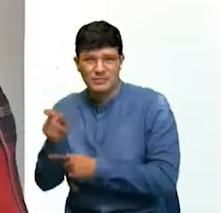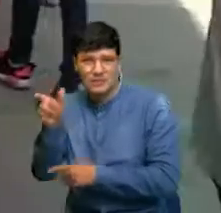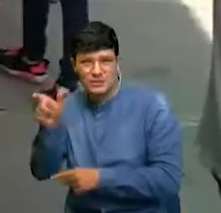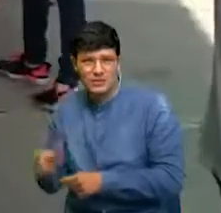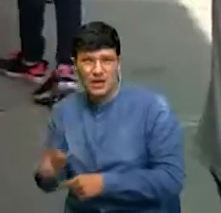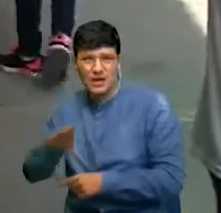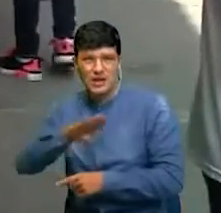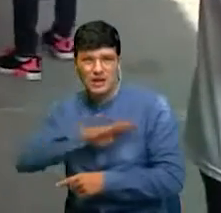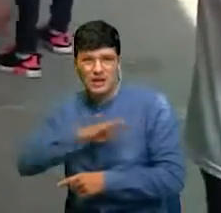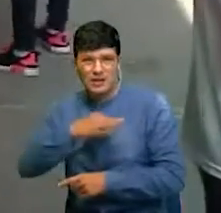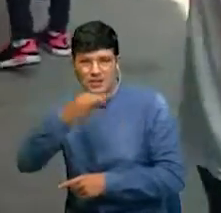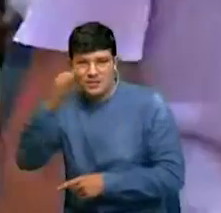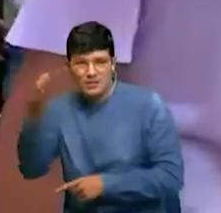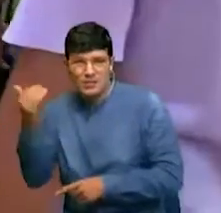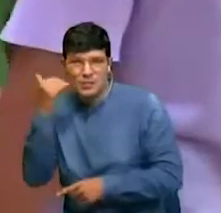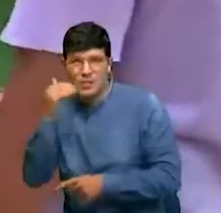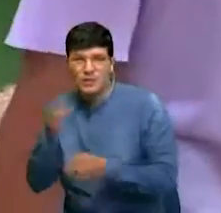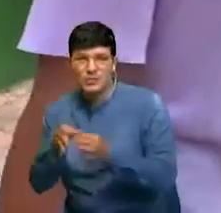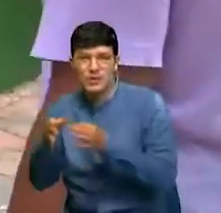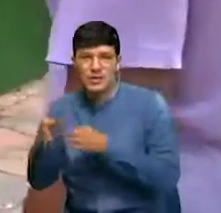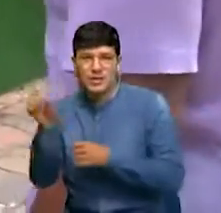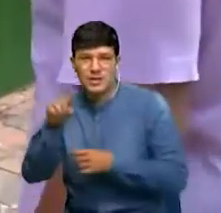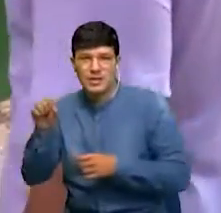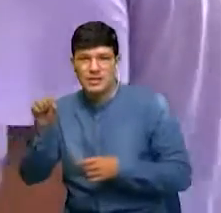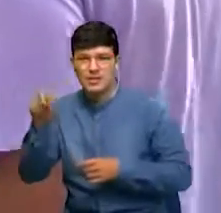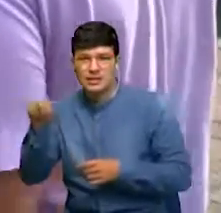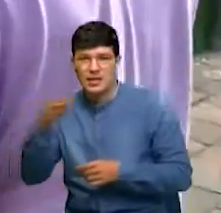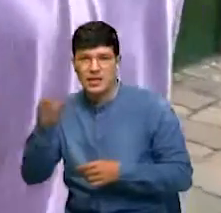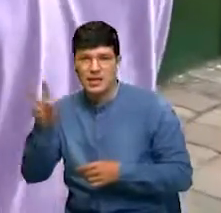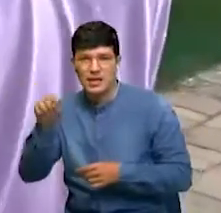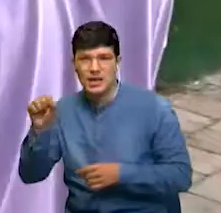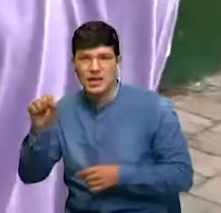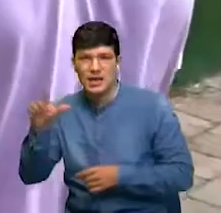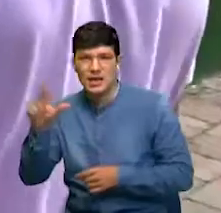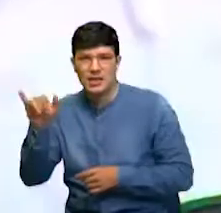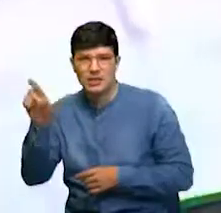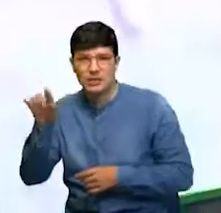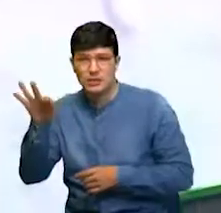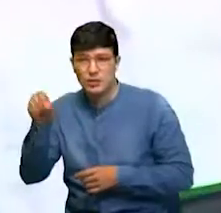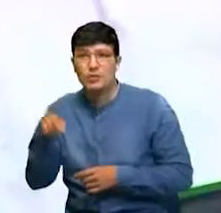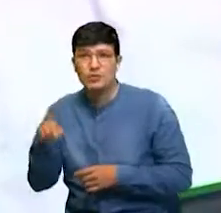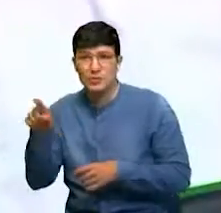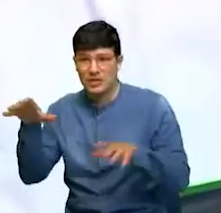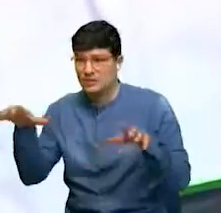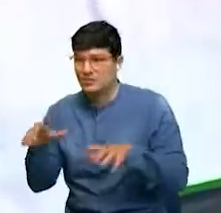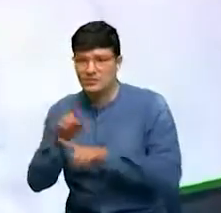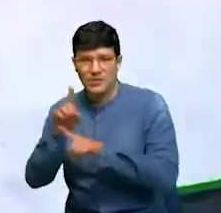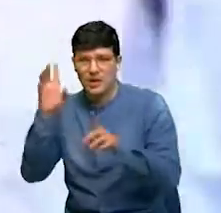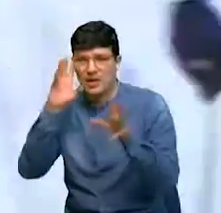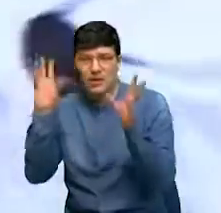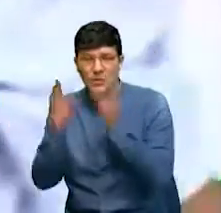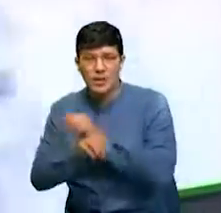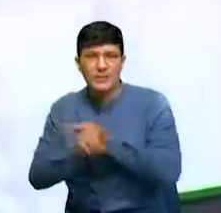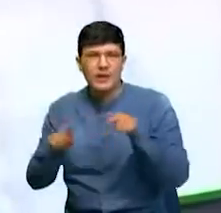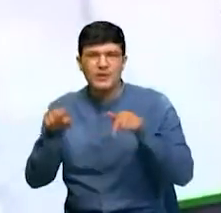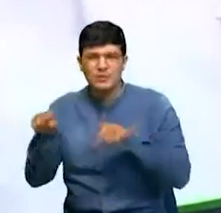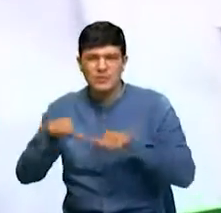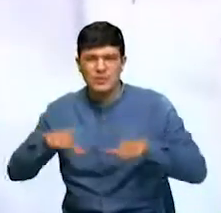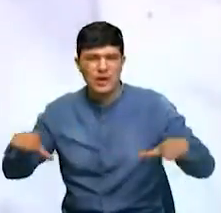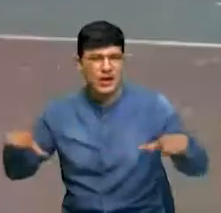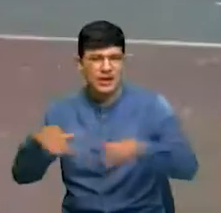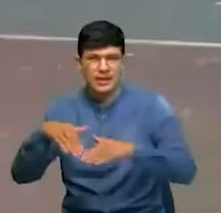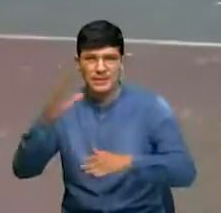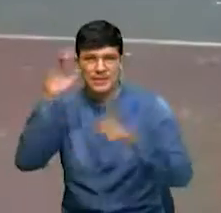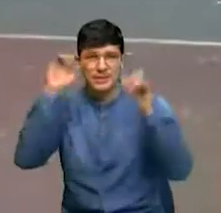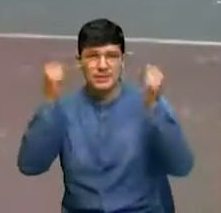aspirante a la alcaldía de san calixto ex aid a montejo hecho que por supuesto rechazamos la zona que más preocupa el norte de